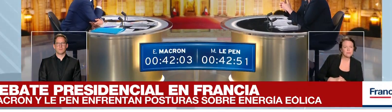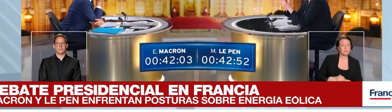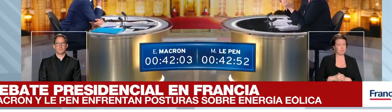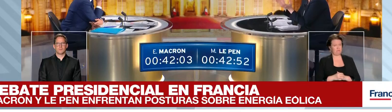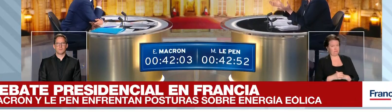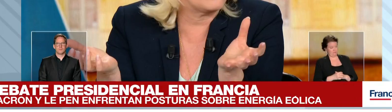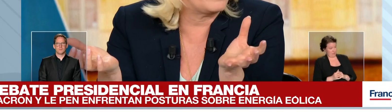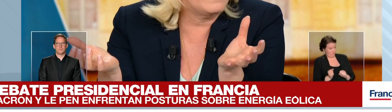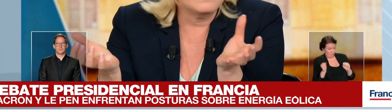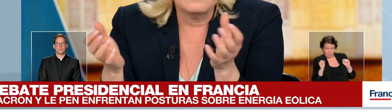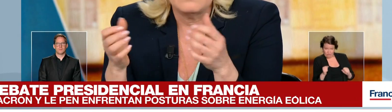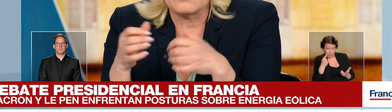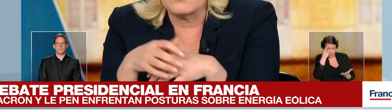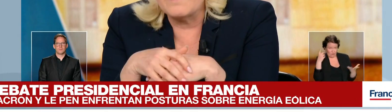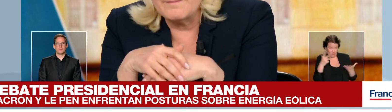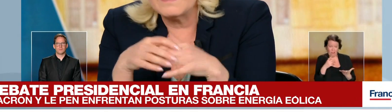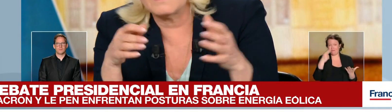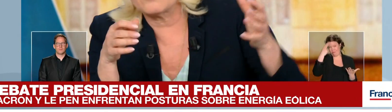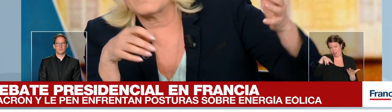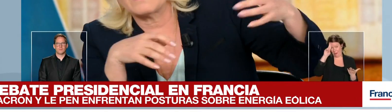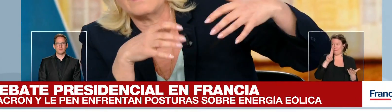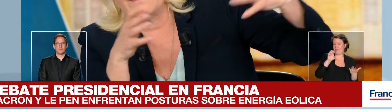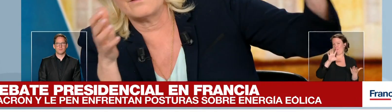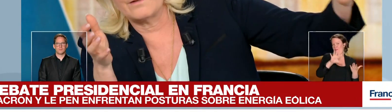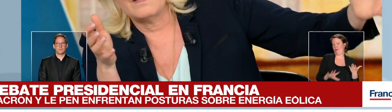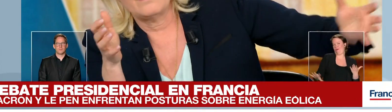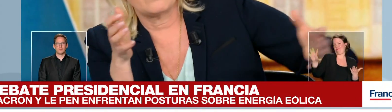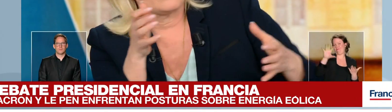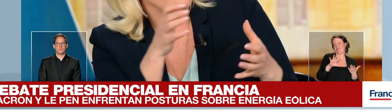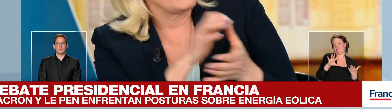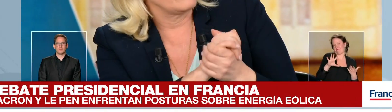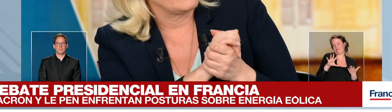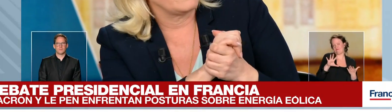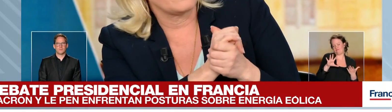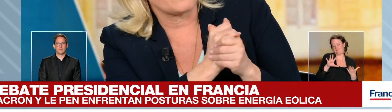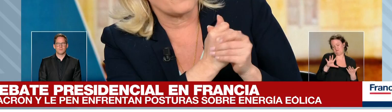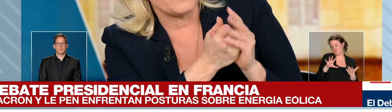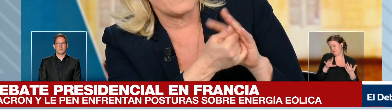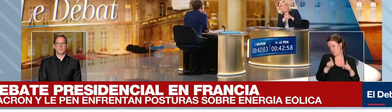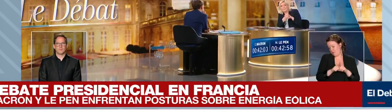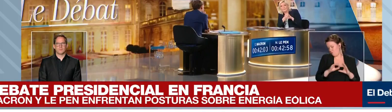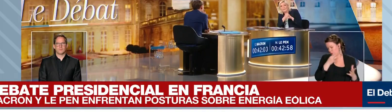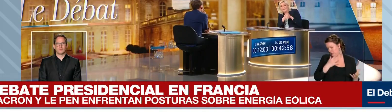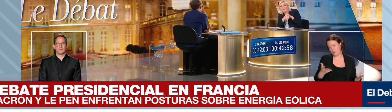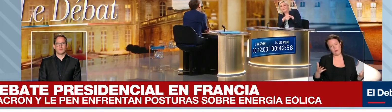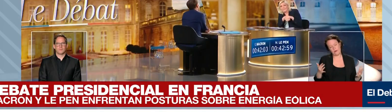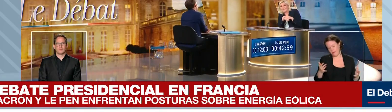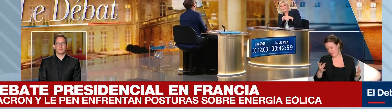teníamos un buen desarrollo. Pero pienso que hay que crear a nivel europeo, de la misma manera en que se crearon,